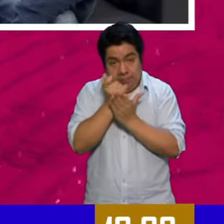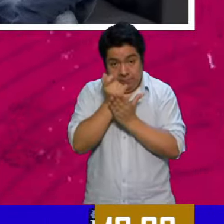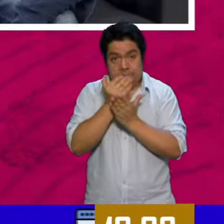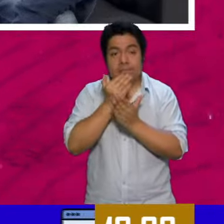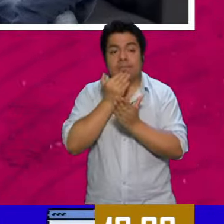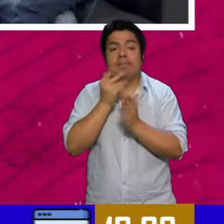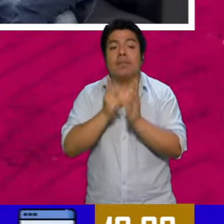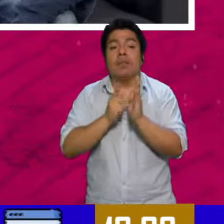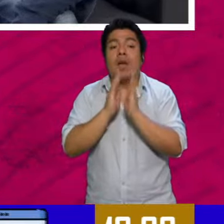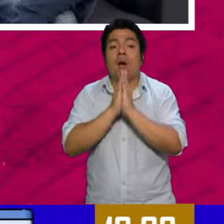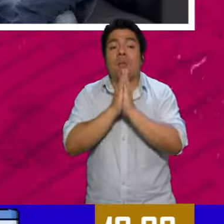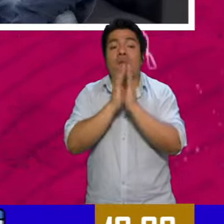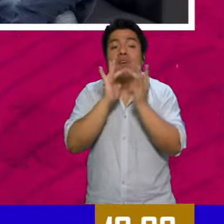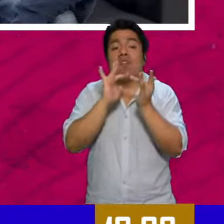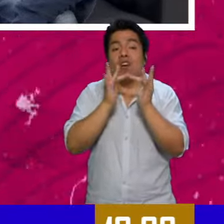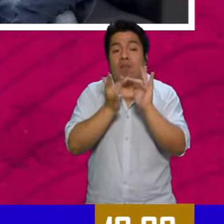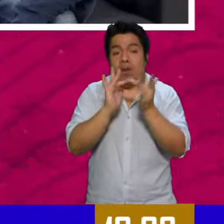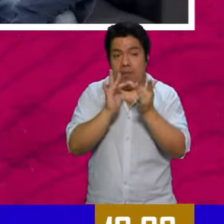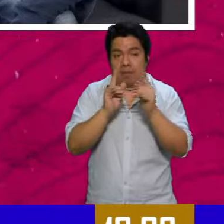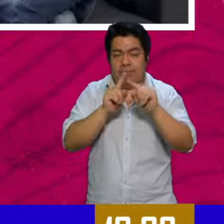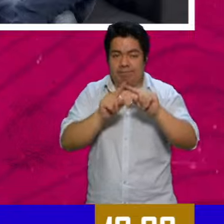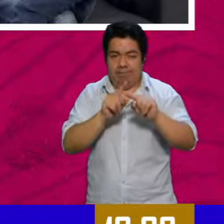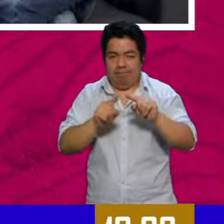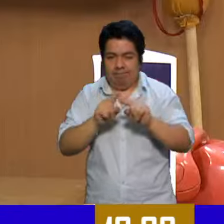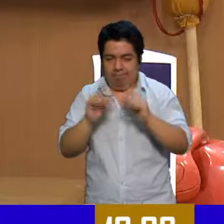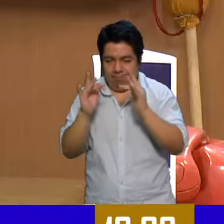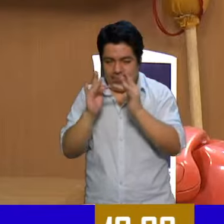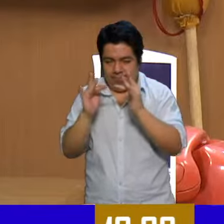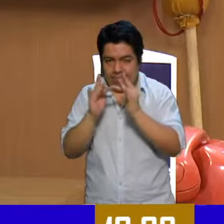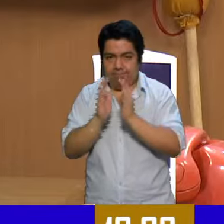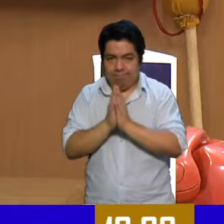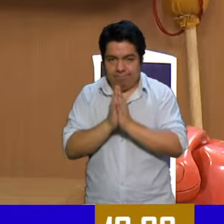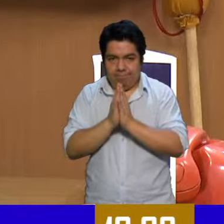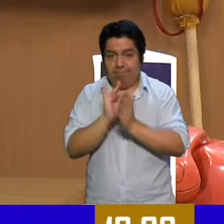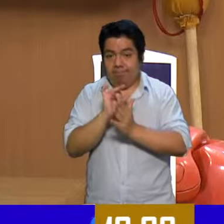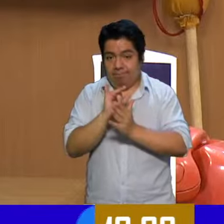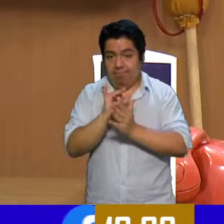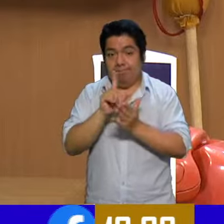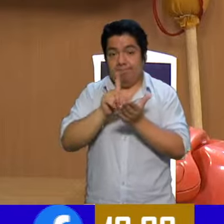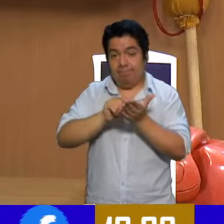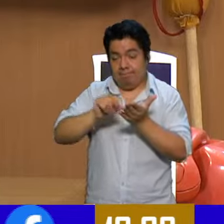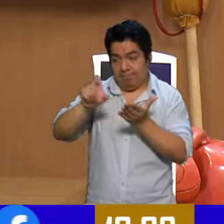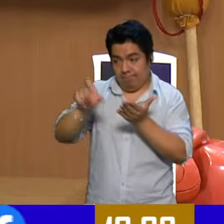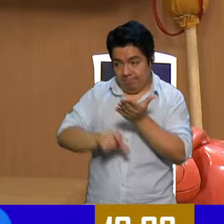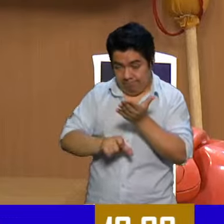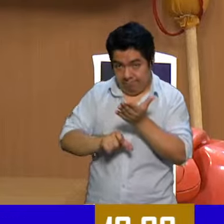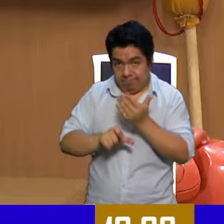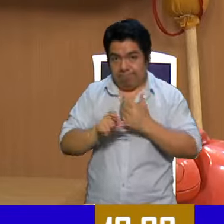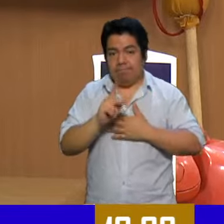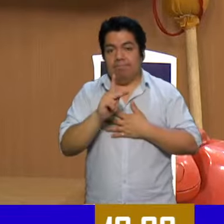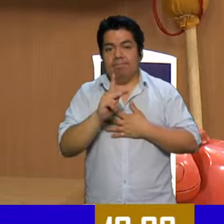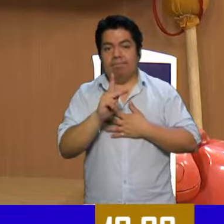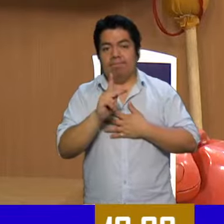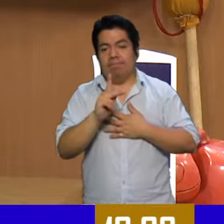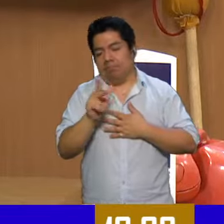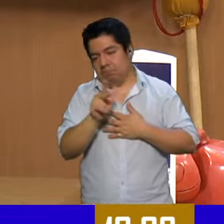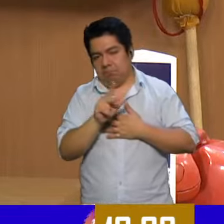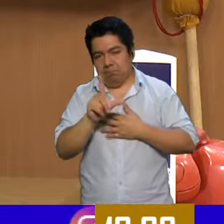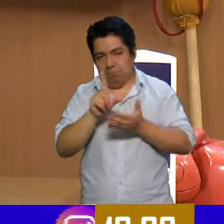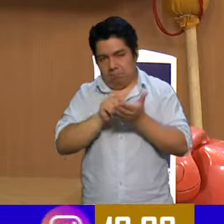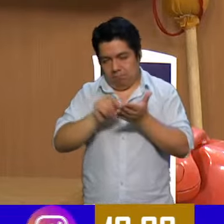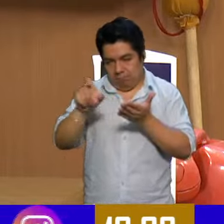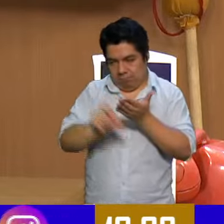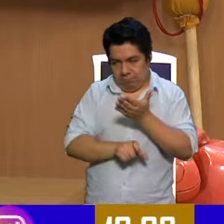Nuevamente, redes sociales y canales para contactar. Por supuesto, a través de Twitter nos pueden encontrar como, bueno, Twitter o